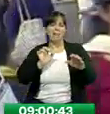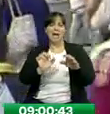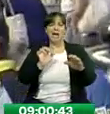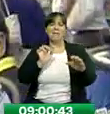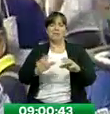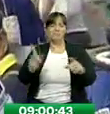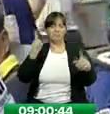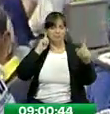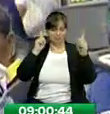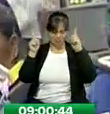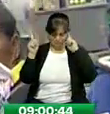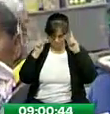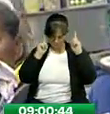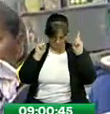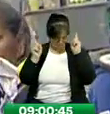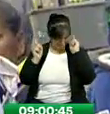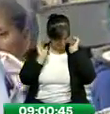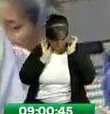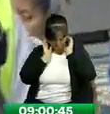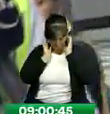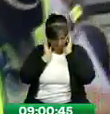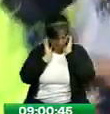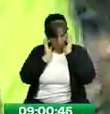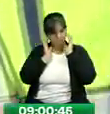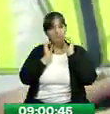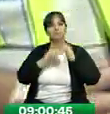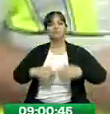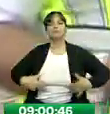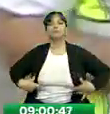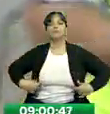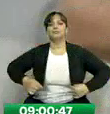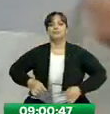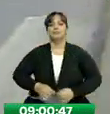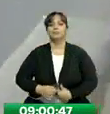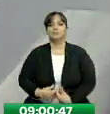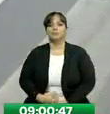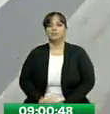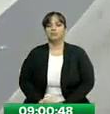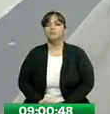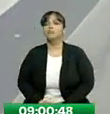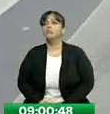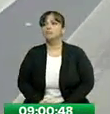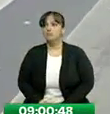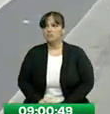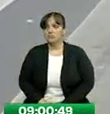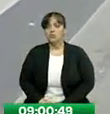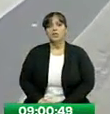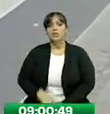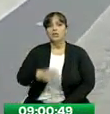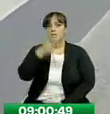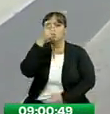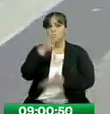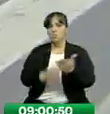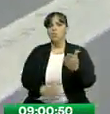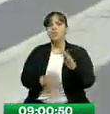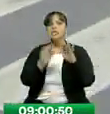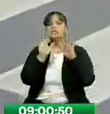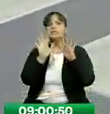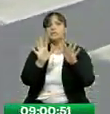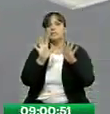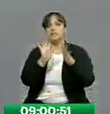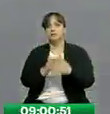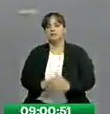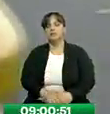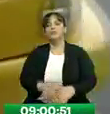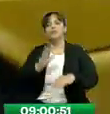7 bocinas y se generaron alrededor de 10 situaciones también confecciones de concepción se confeccionó